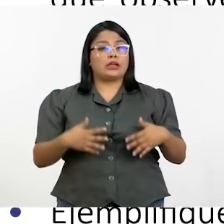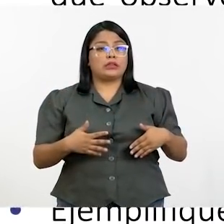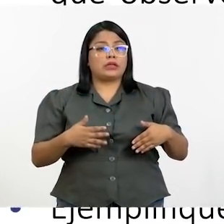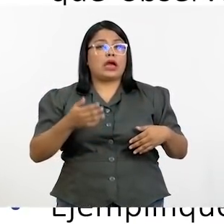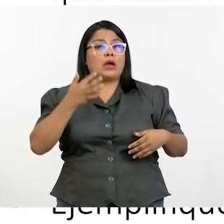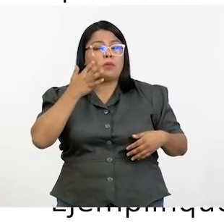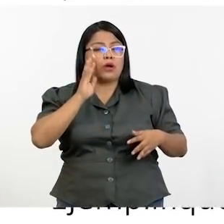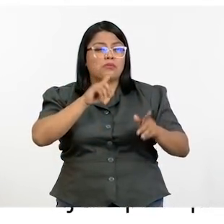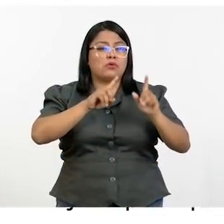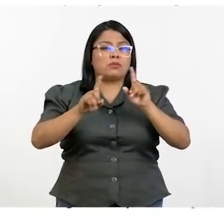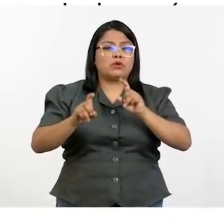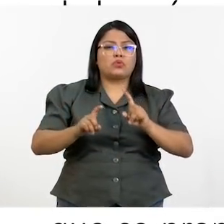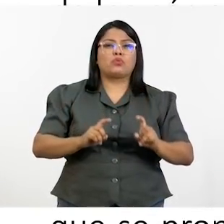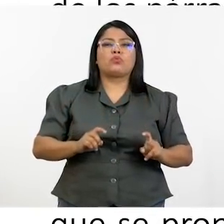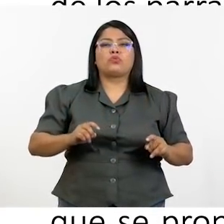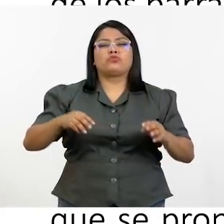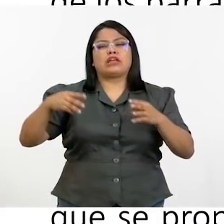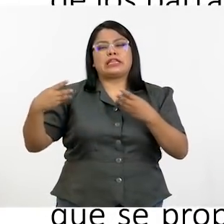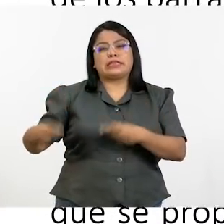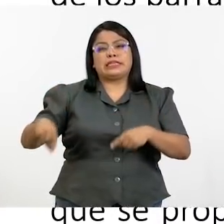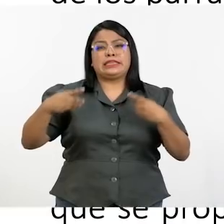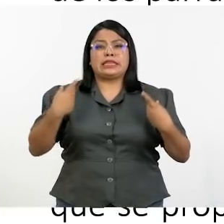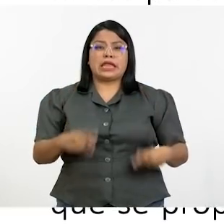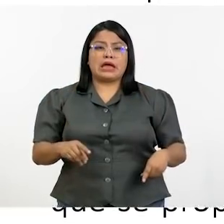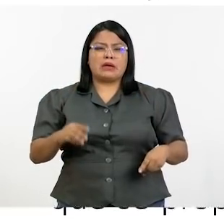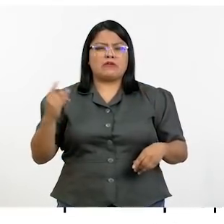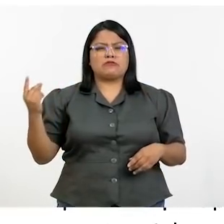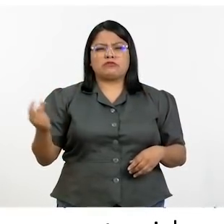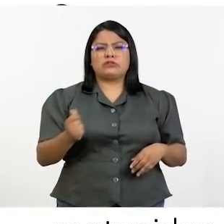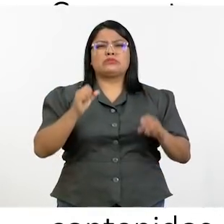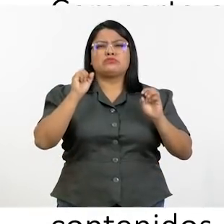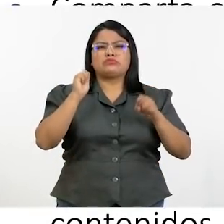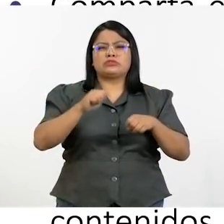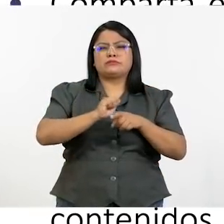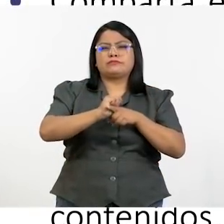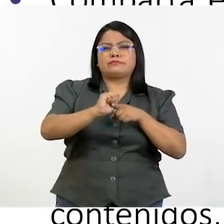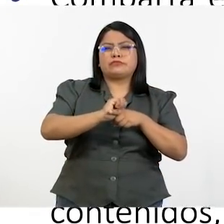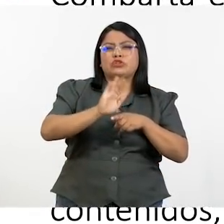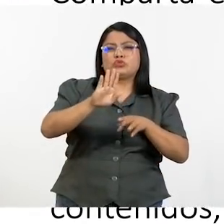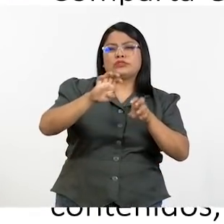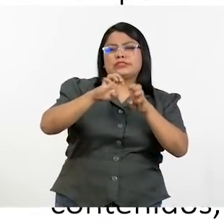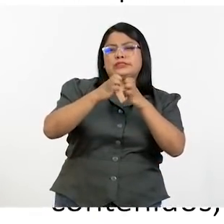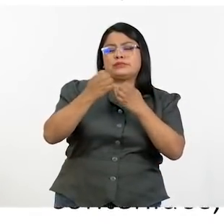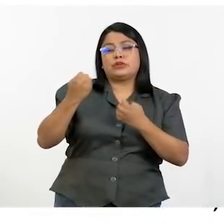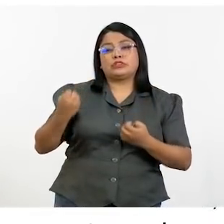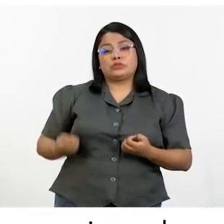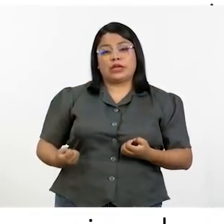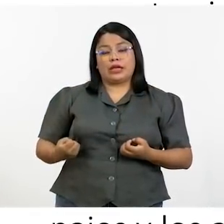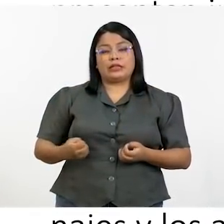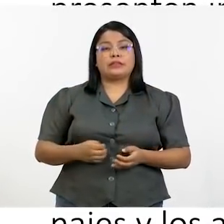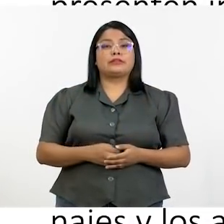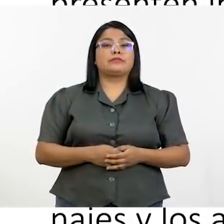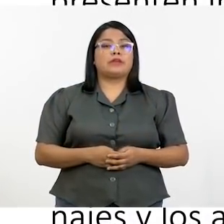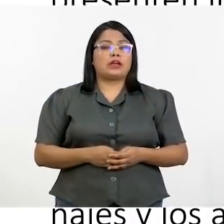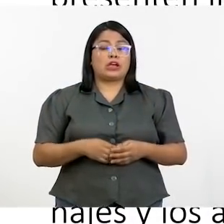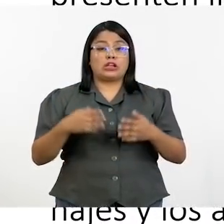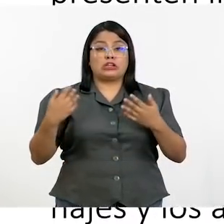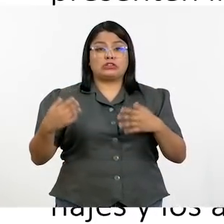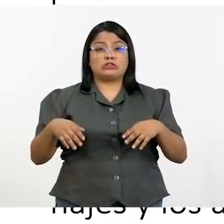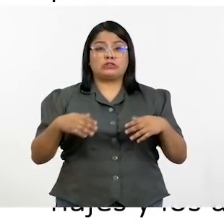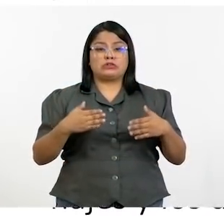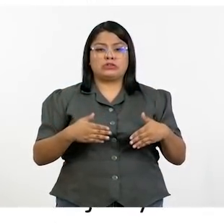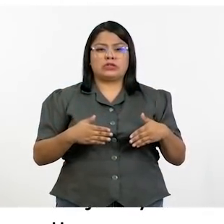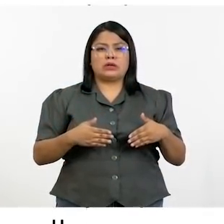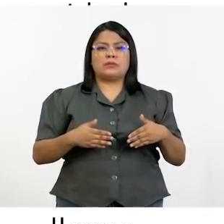actividades, ya sea preguntas o dinámicas sencillas que pueden poner en práctica con su grupo de estudiantes y que les serán de